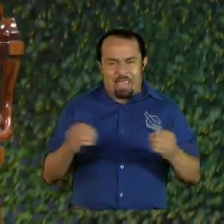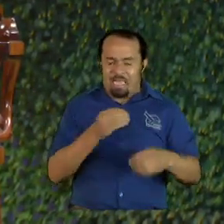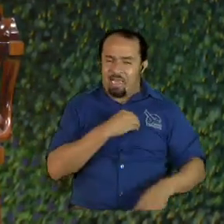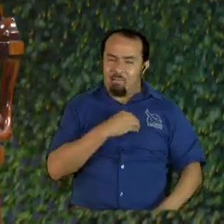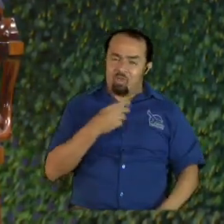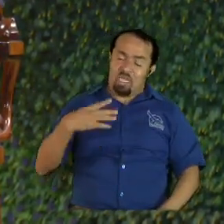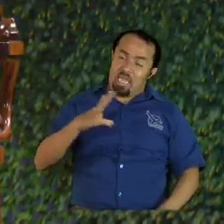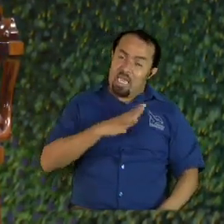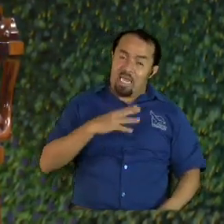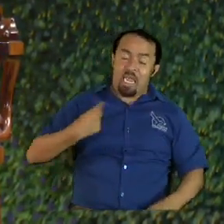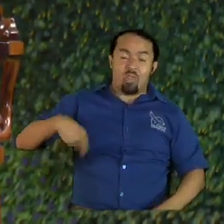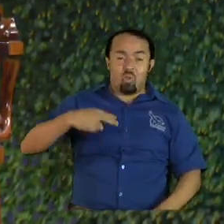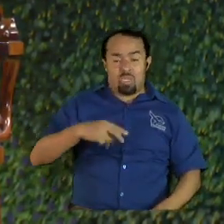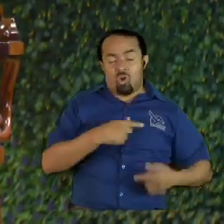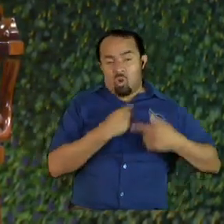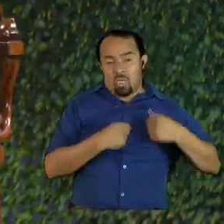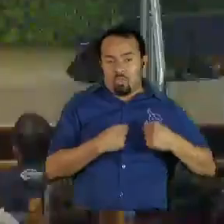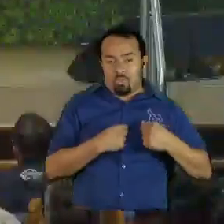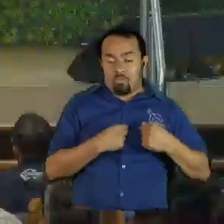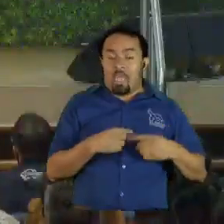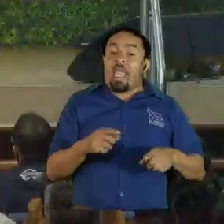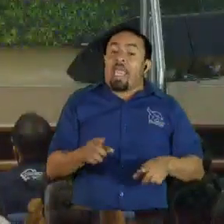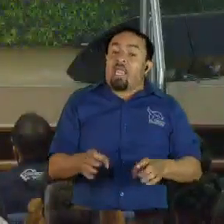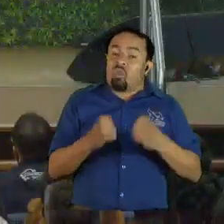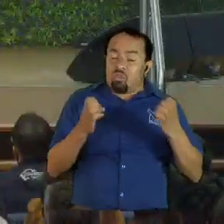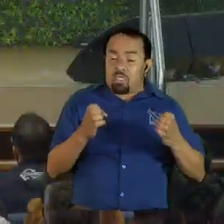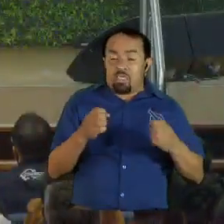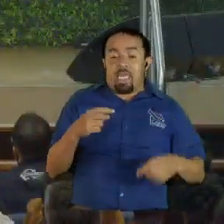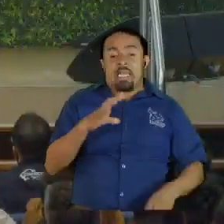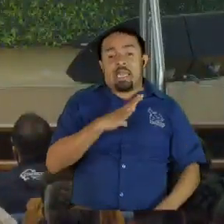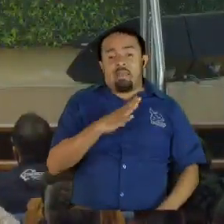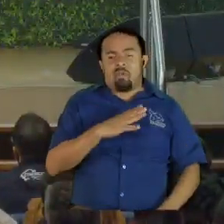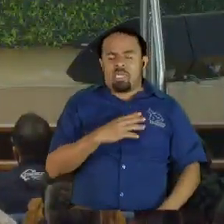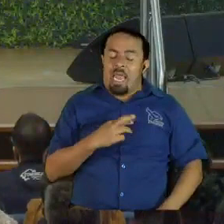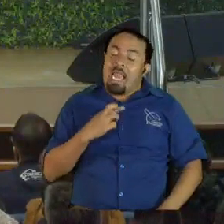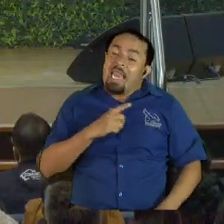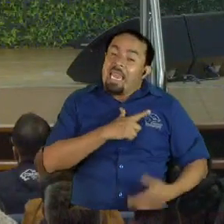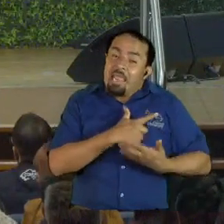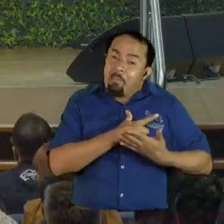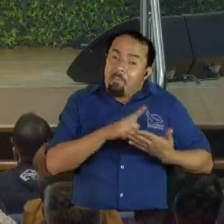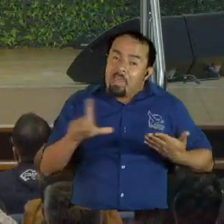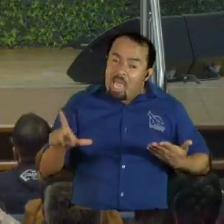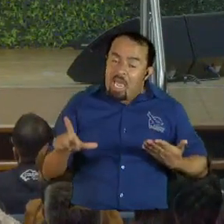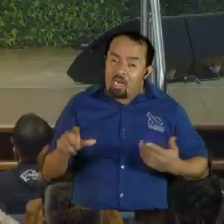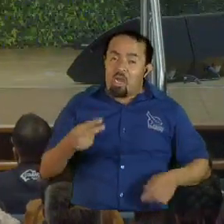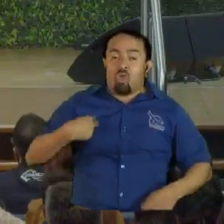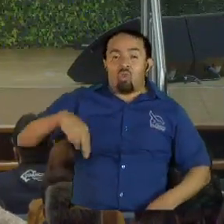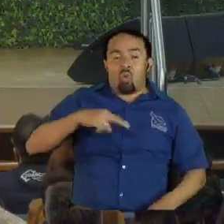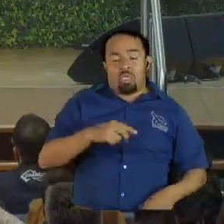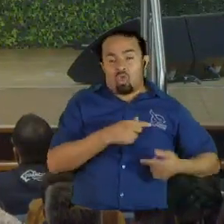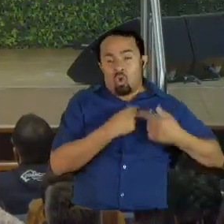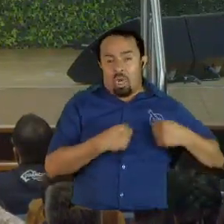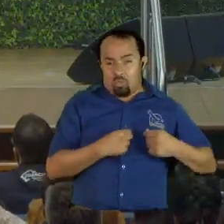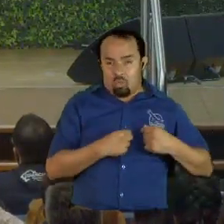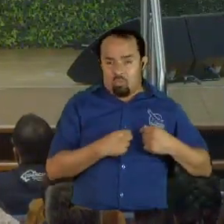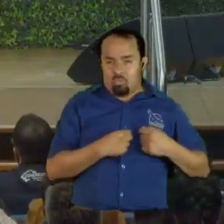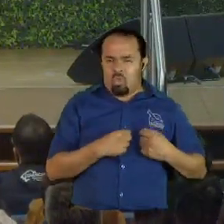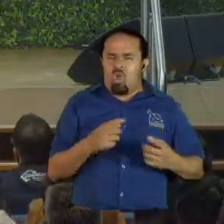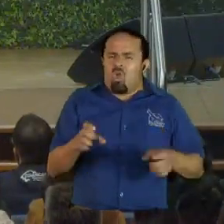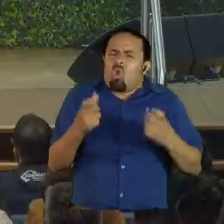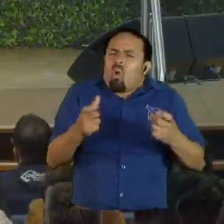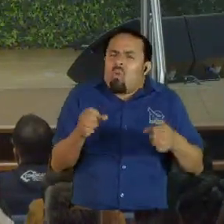Entonces, basado en esto, tenemos que purificar el corazón. ¿Cómo lo vamos a purificar? Ya lo vamos